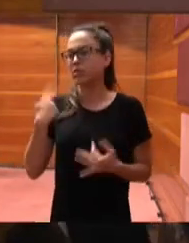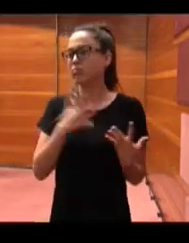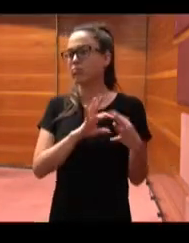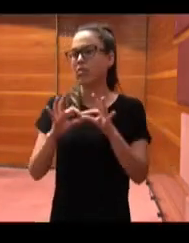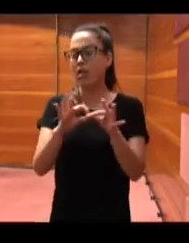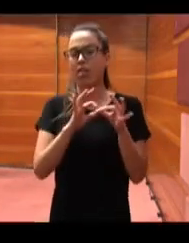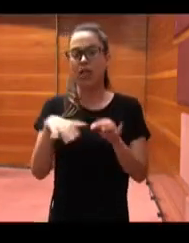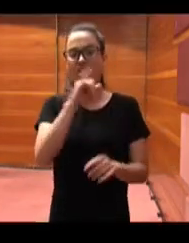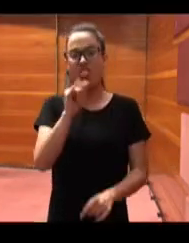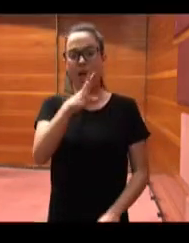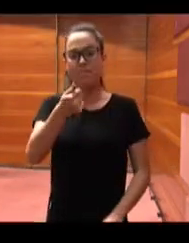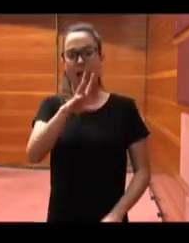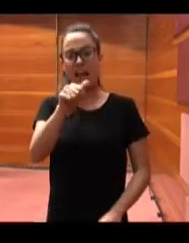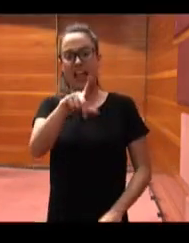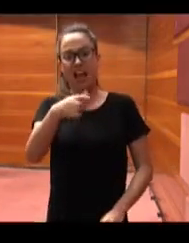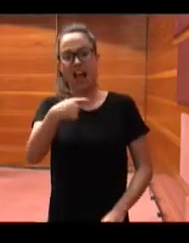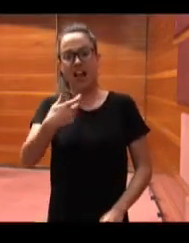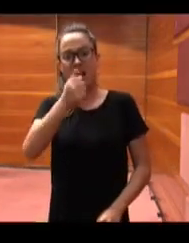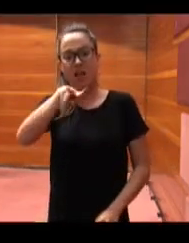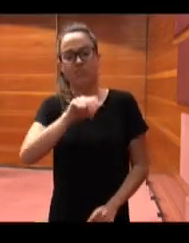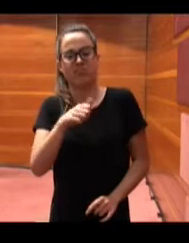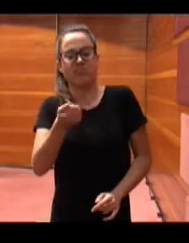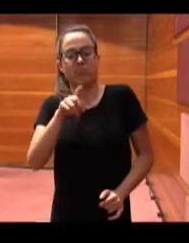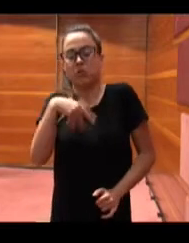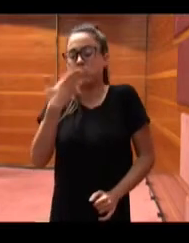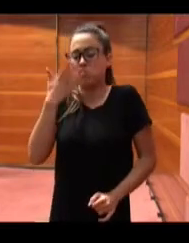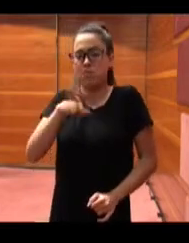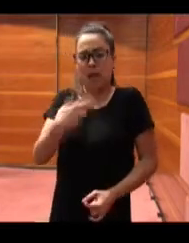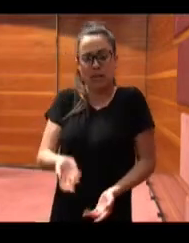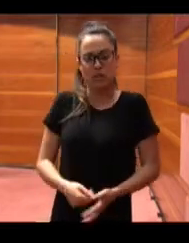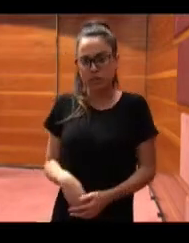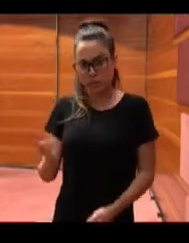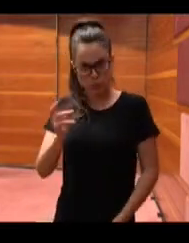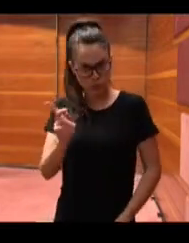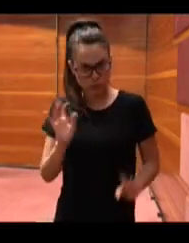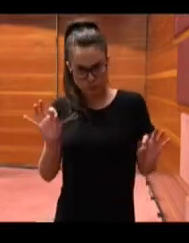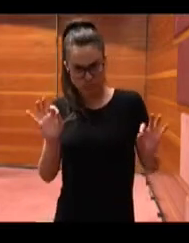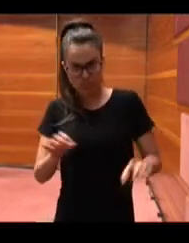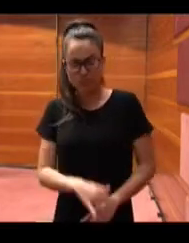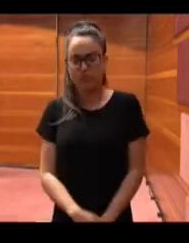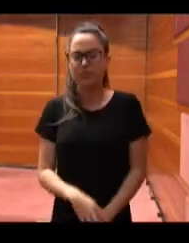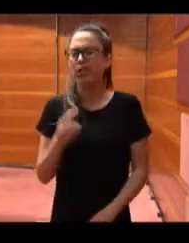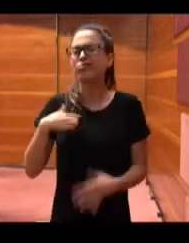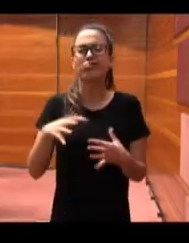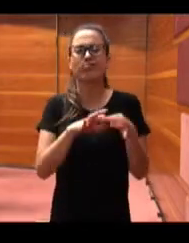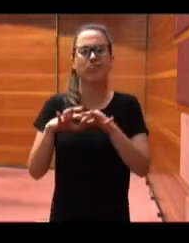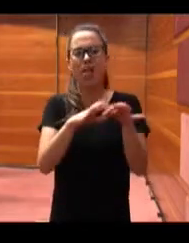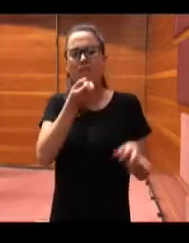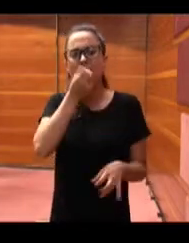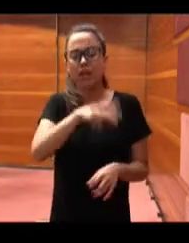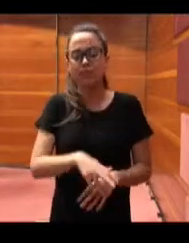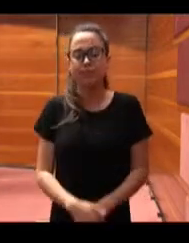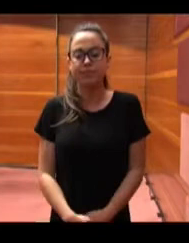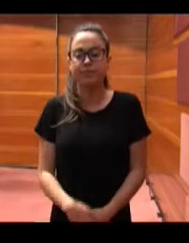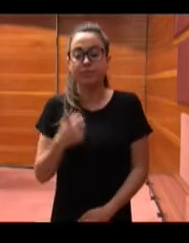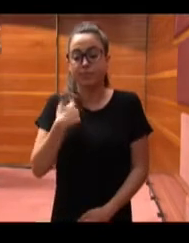con los de Zabalgana, porque son muy majos, chicos, pues total, como viven aquí, ¿no? No. ¿Con qué me solidarizo? Me solidarizo